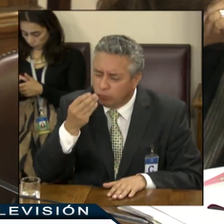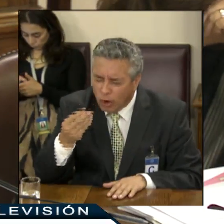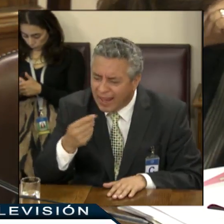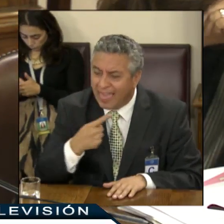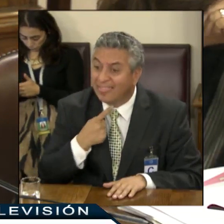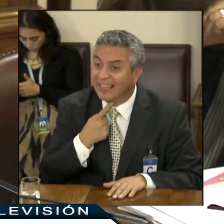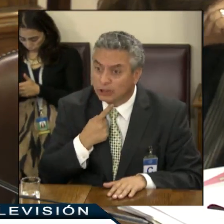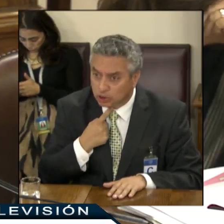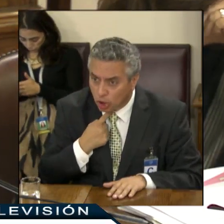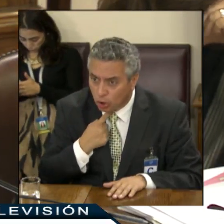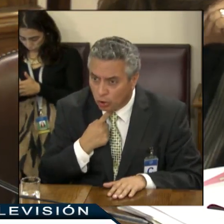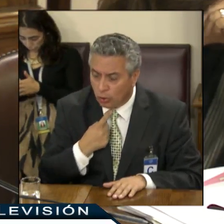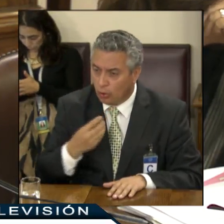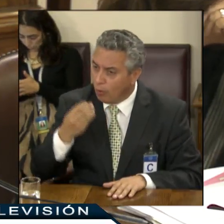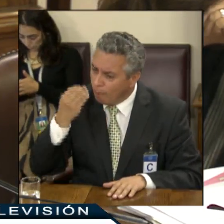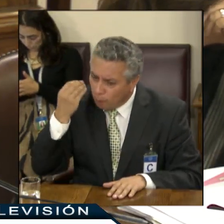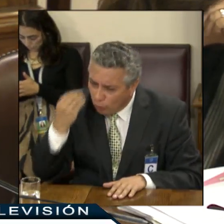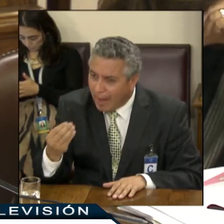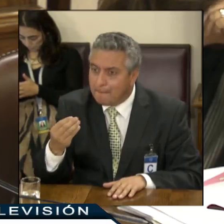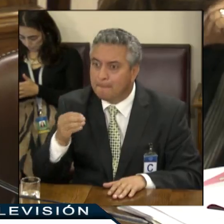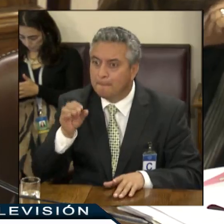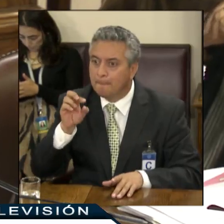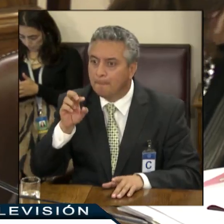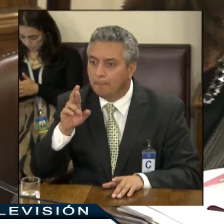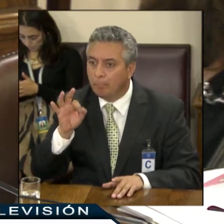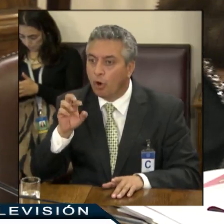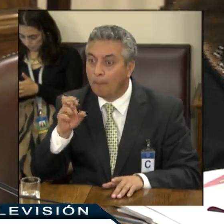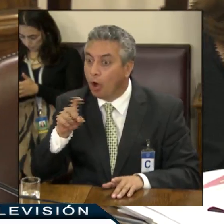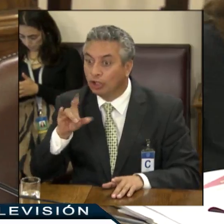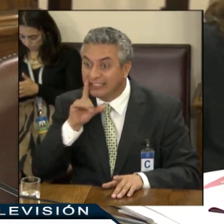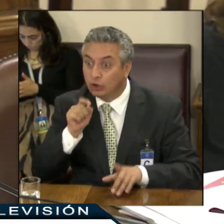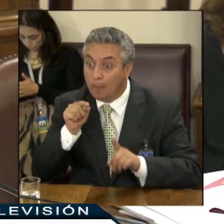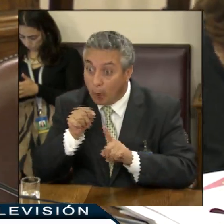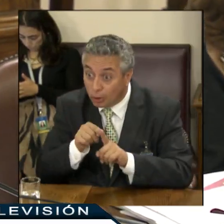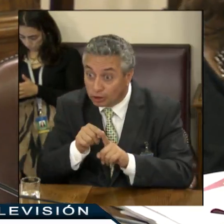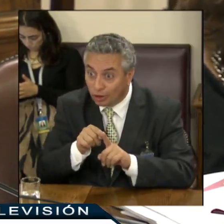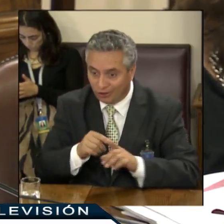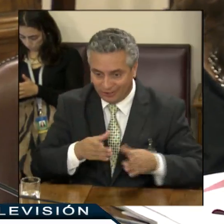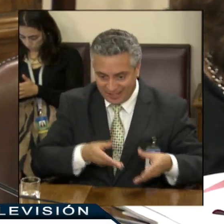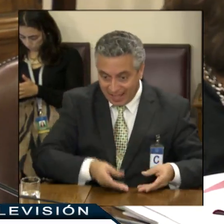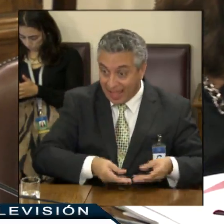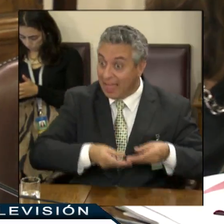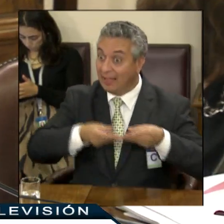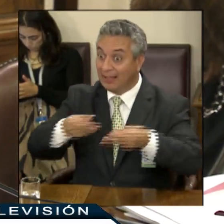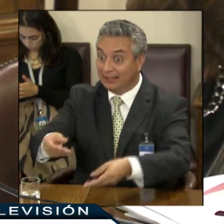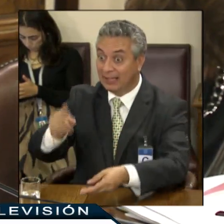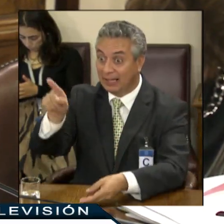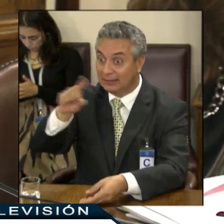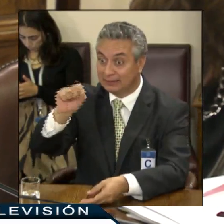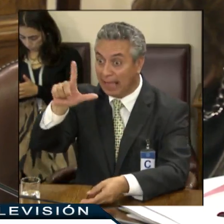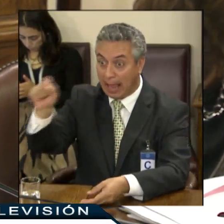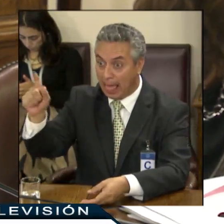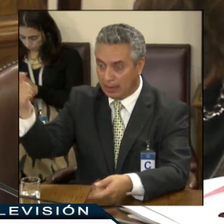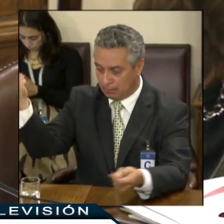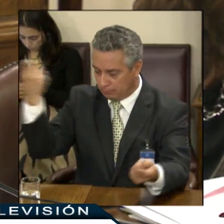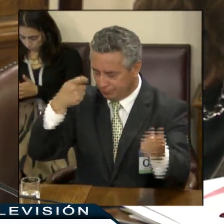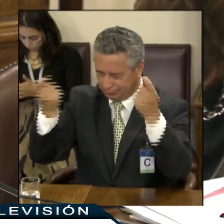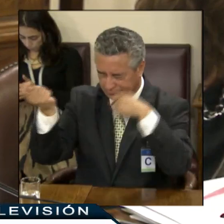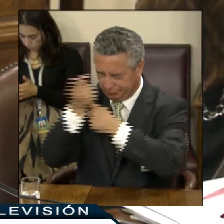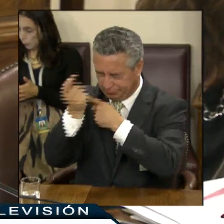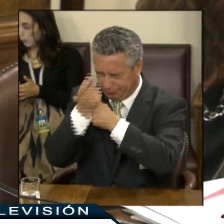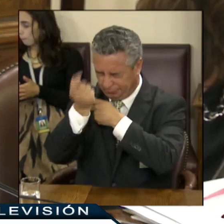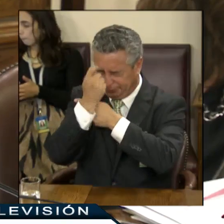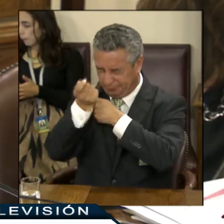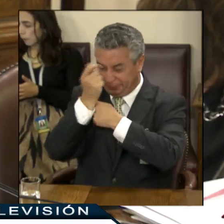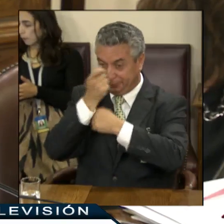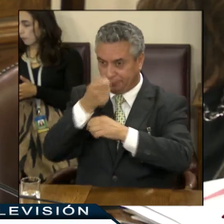eh Por muy buenos propósitos en la sala esto tenga un revés porque ha ocurrido otras veces naturalmente Entonces